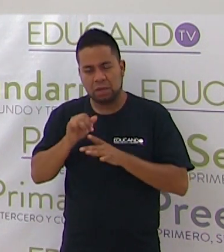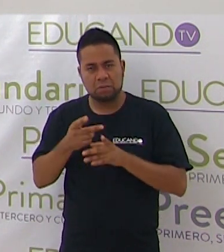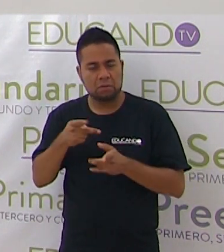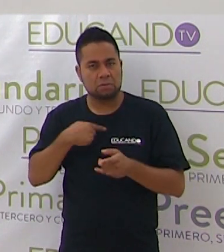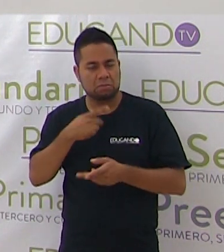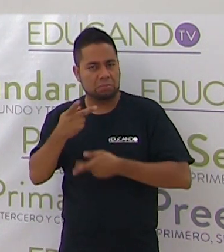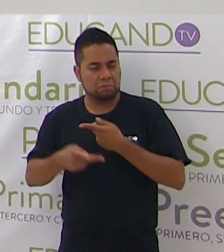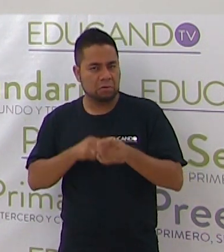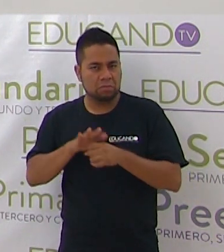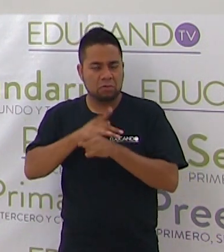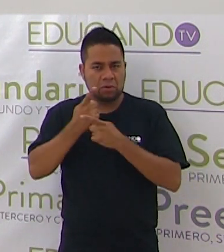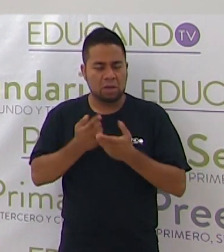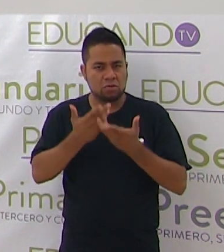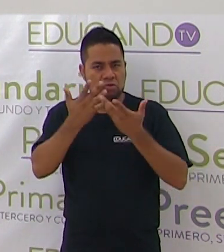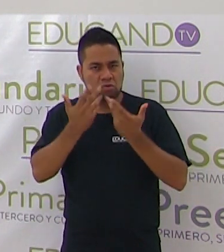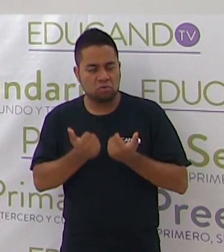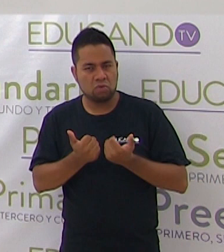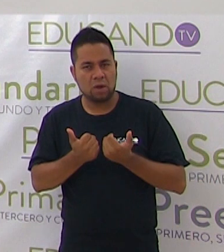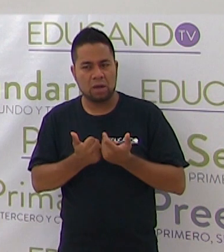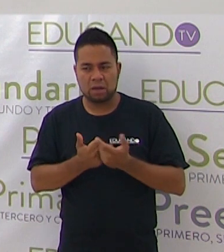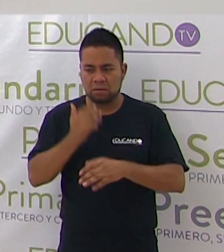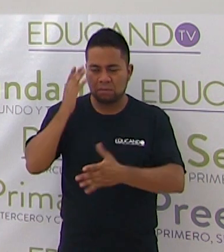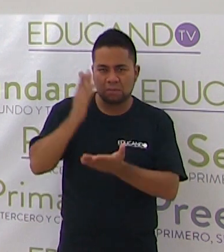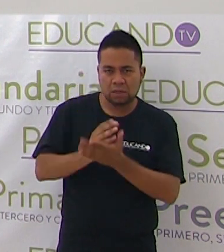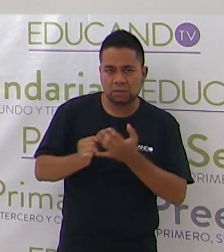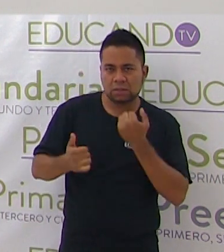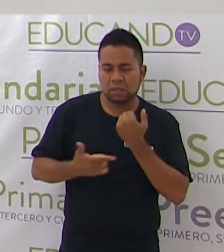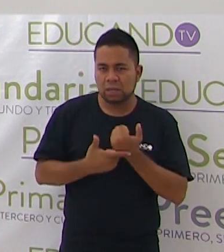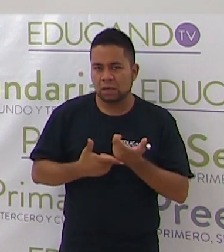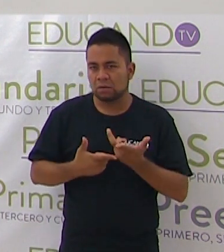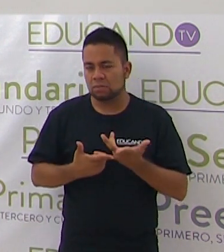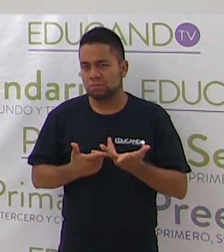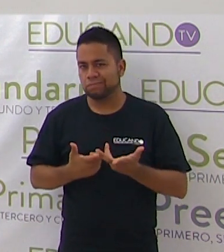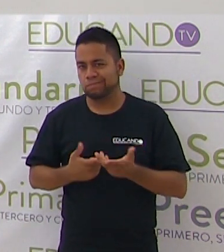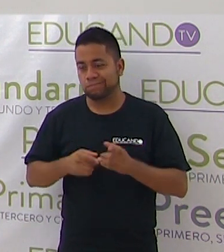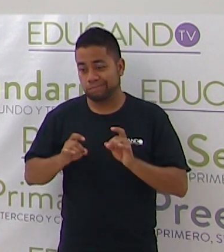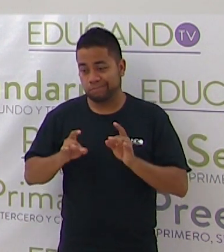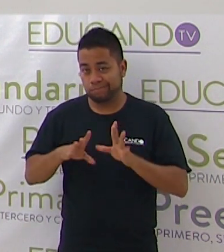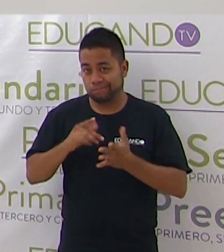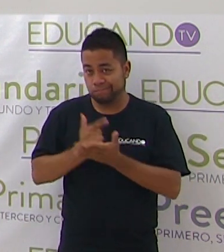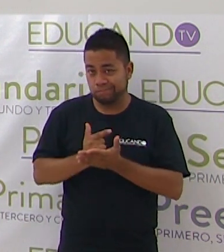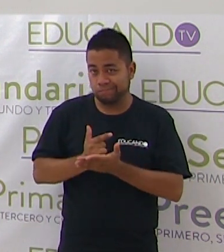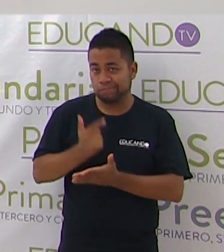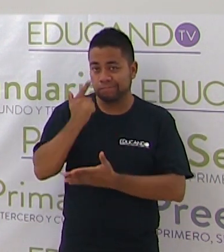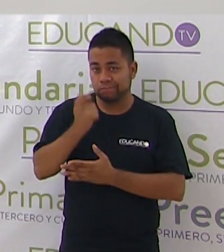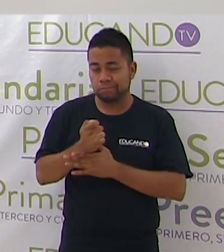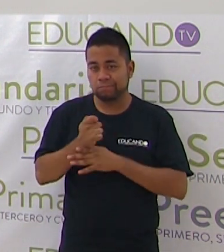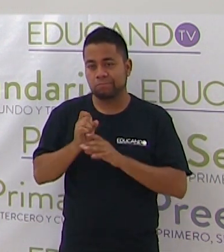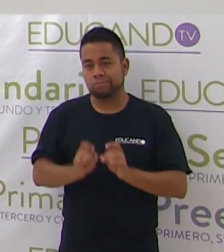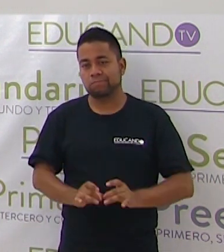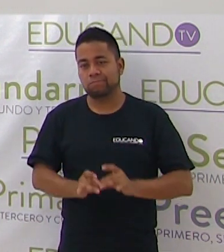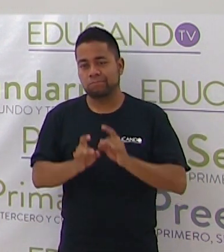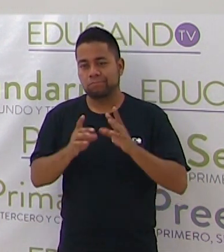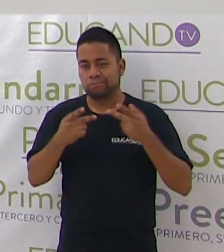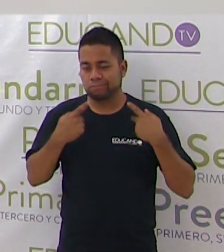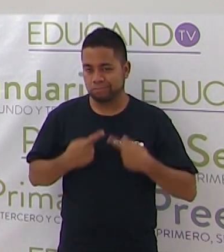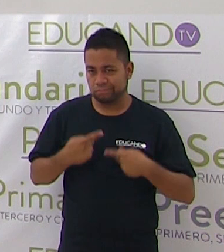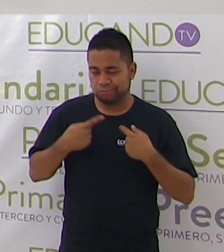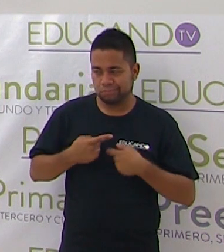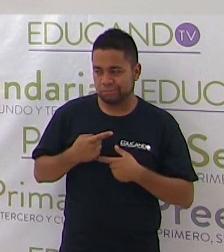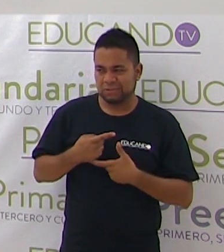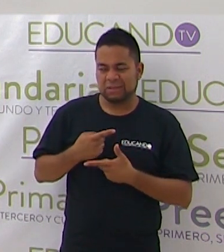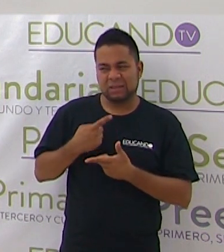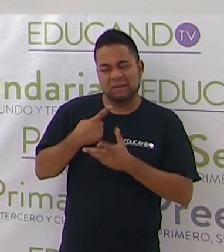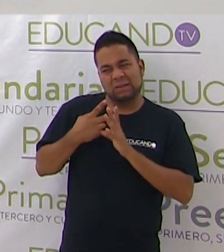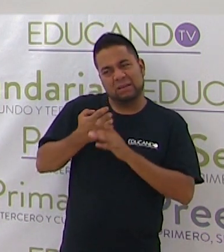sin tratamiento. Una consecuencia grave es que en la mayoría de los casos se opta por ya no asistir más a la